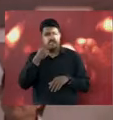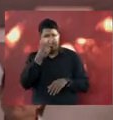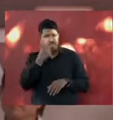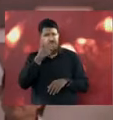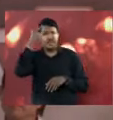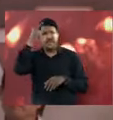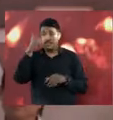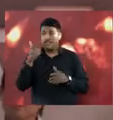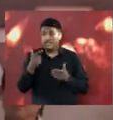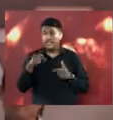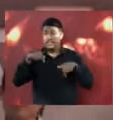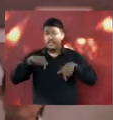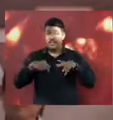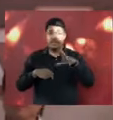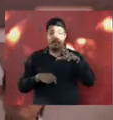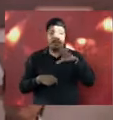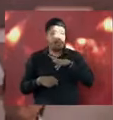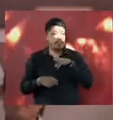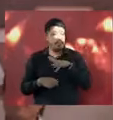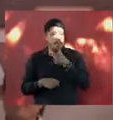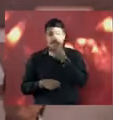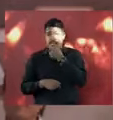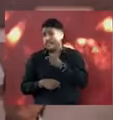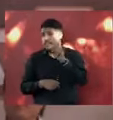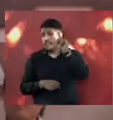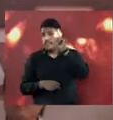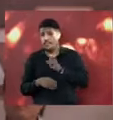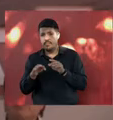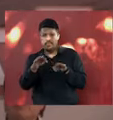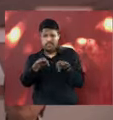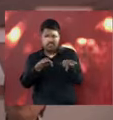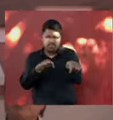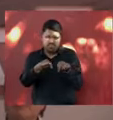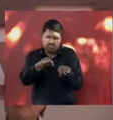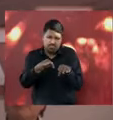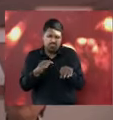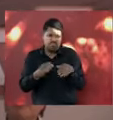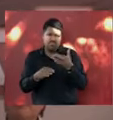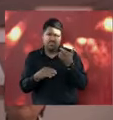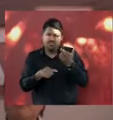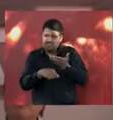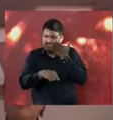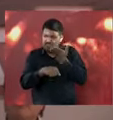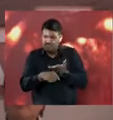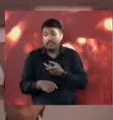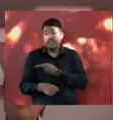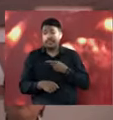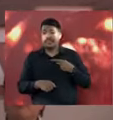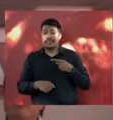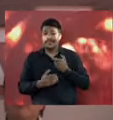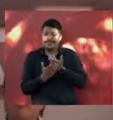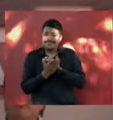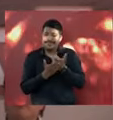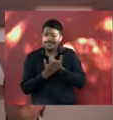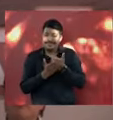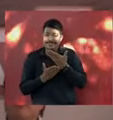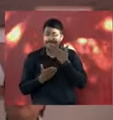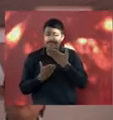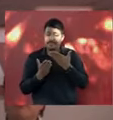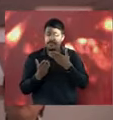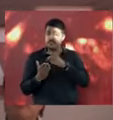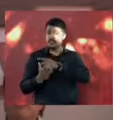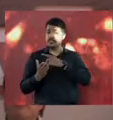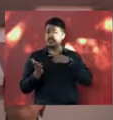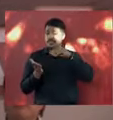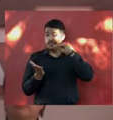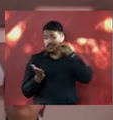que necesitamos es que haya buenos salarios. Por eso vamos a dejar en la Constitución de la